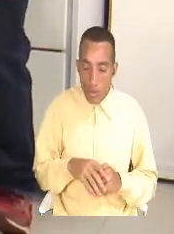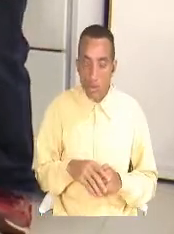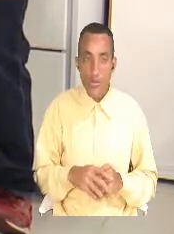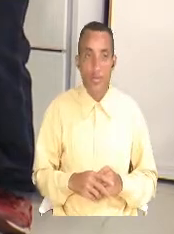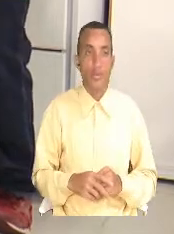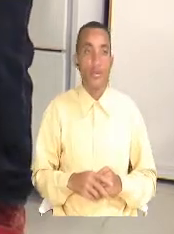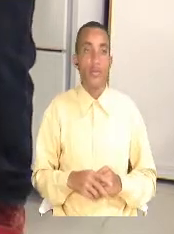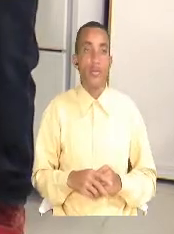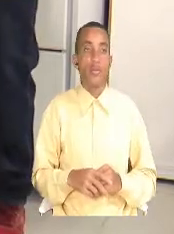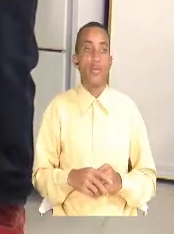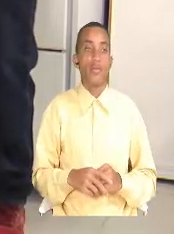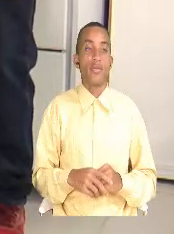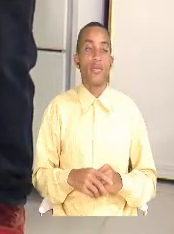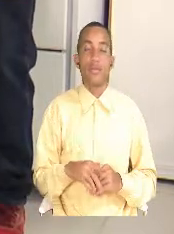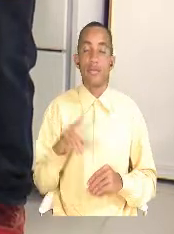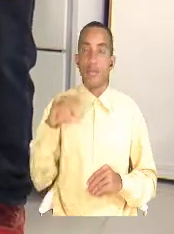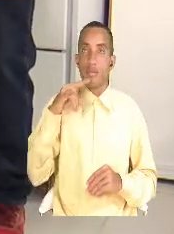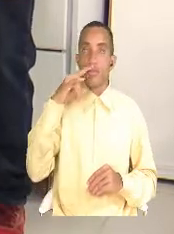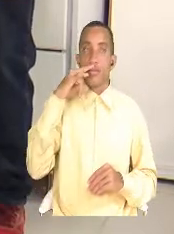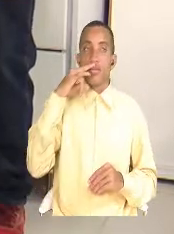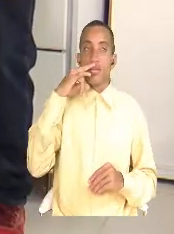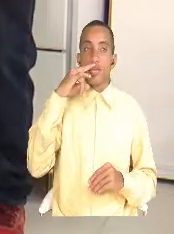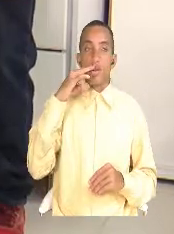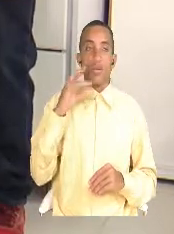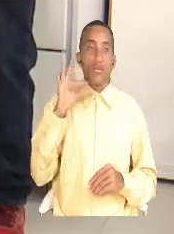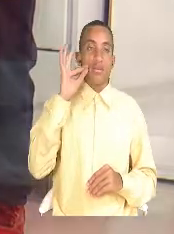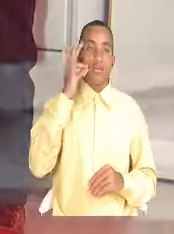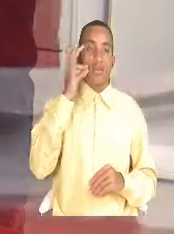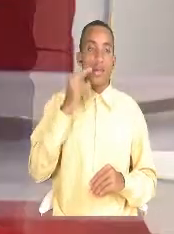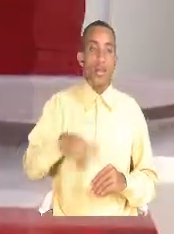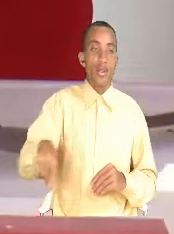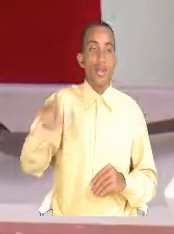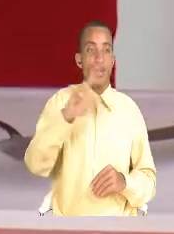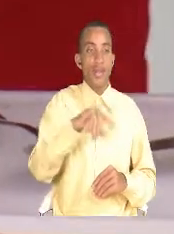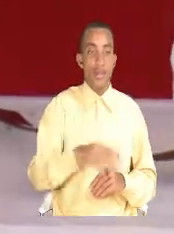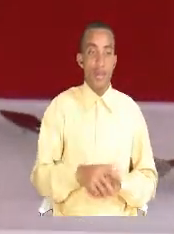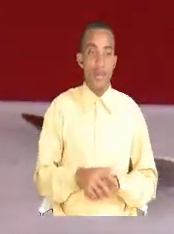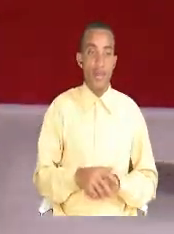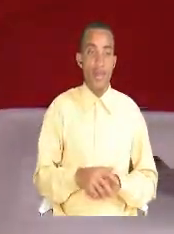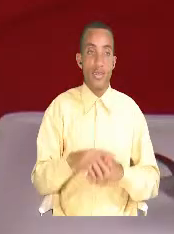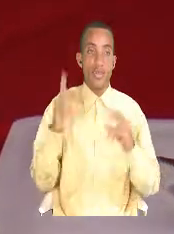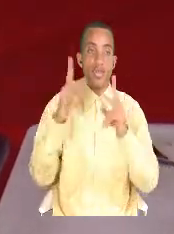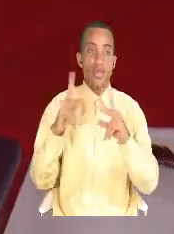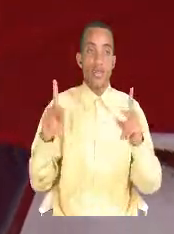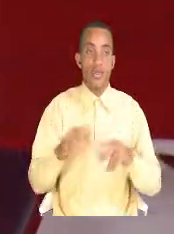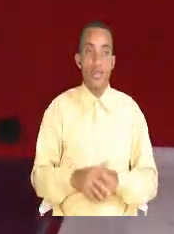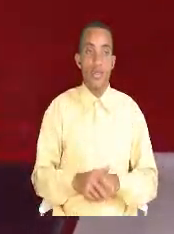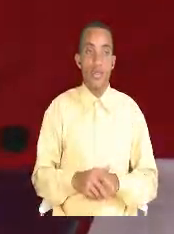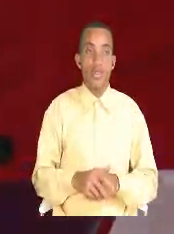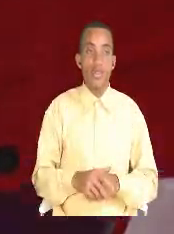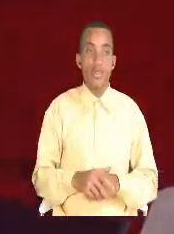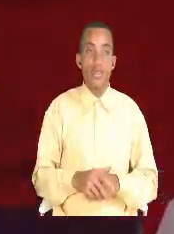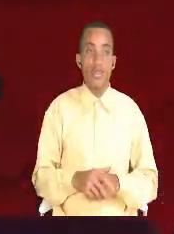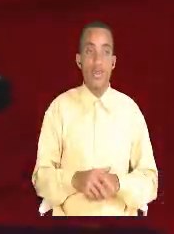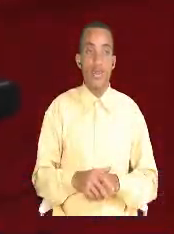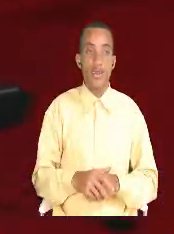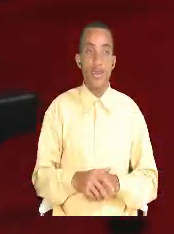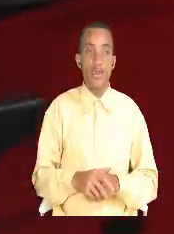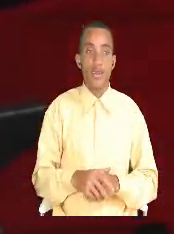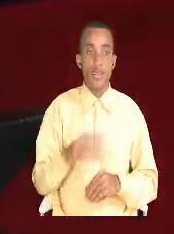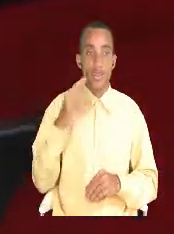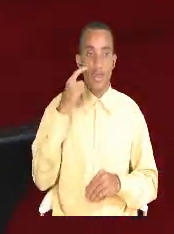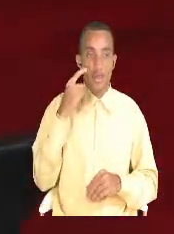Pero esto ya huele delicioso, mi gente. Sí, yo le he dicho ya en varias ocasiones a la gente, y vean que no les miento, que si la televisión